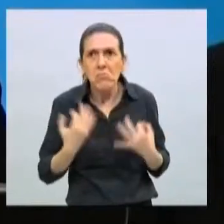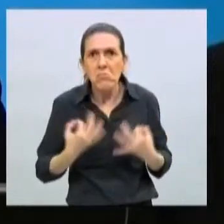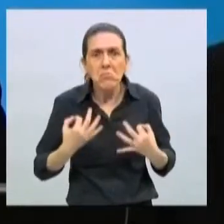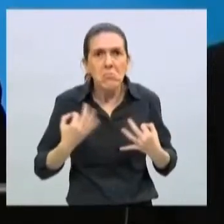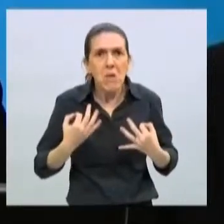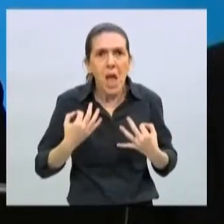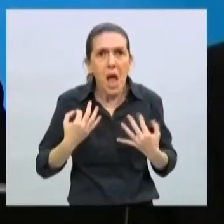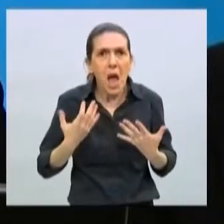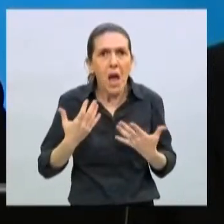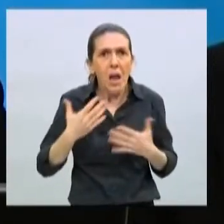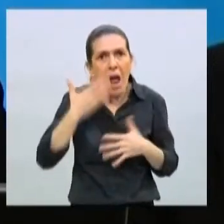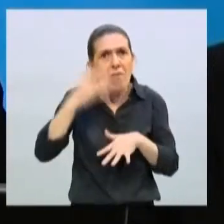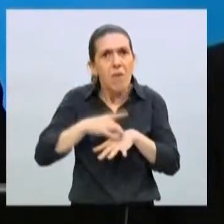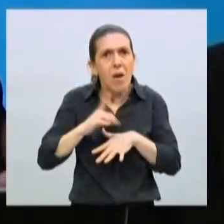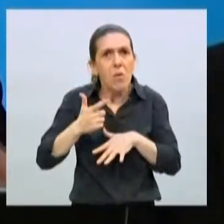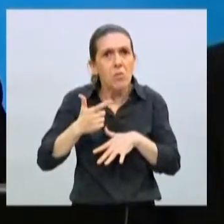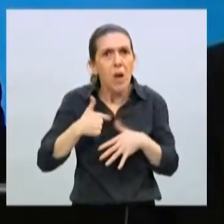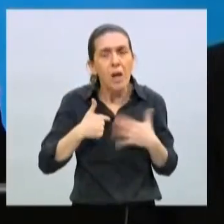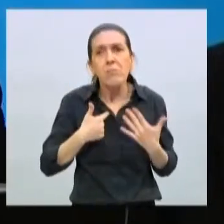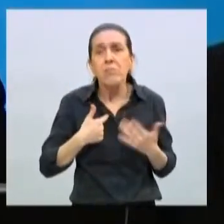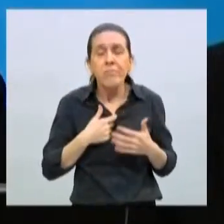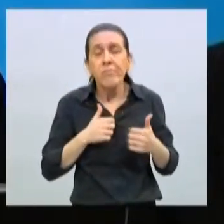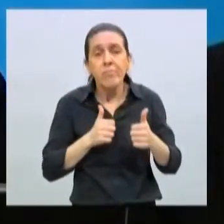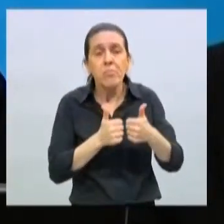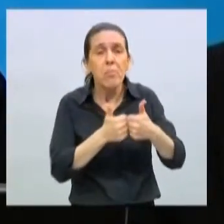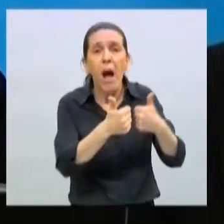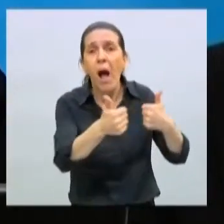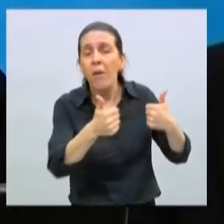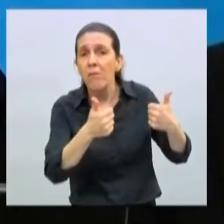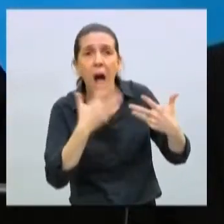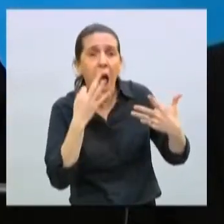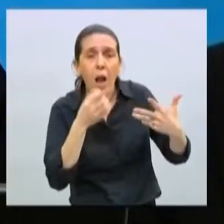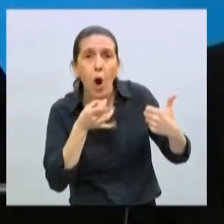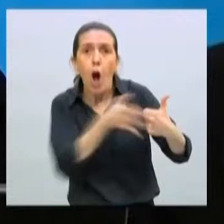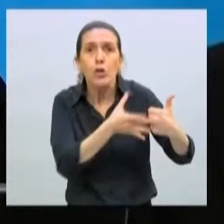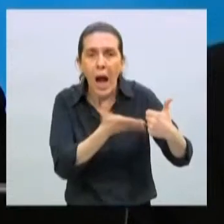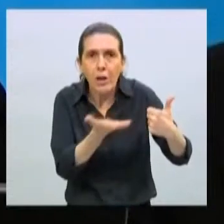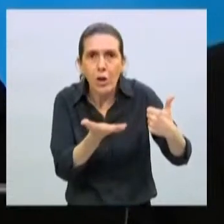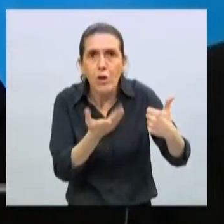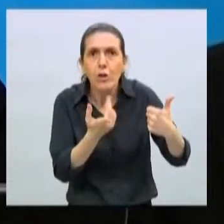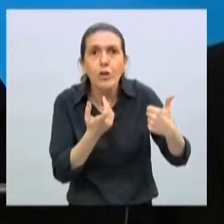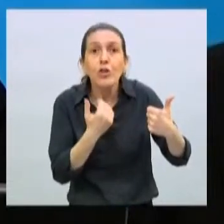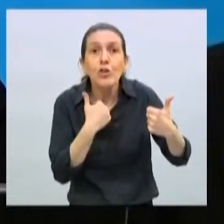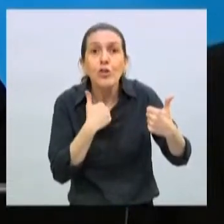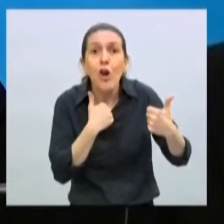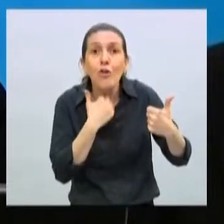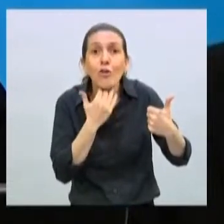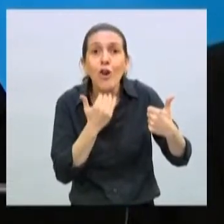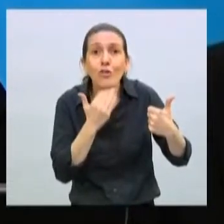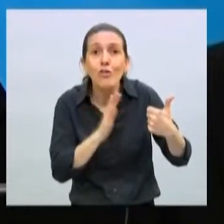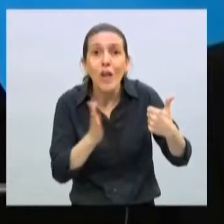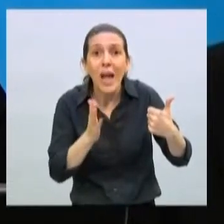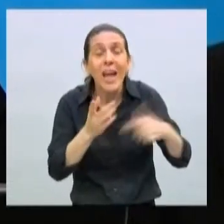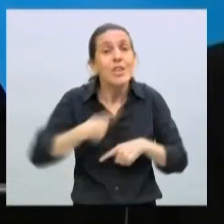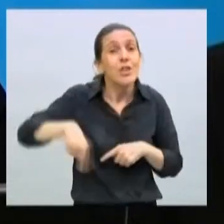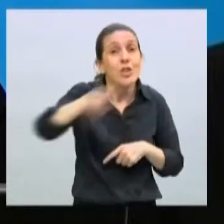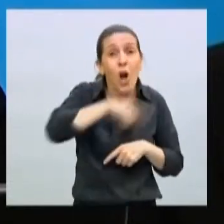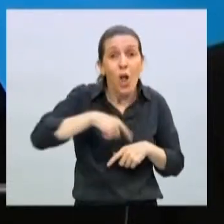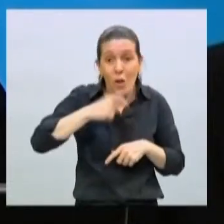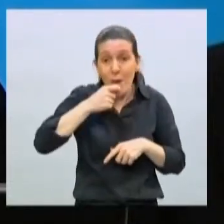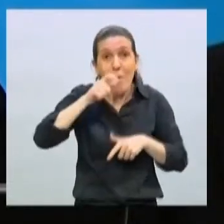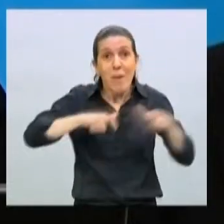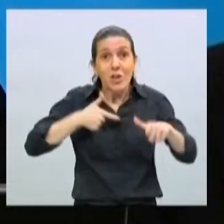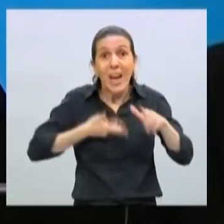sin desearlo, obviamente. Entonces, todos los que salgan a la calle tienen que saber que el mundo